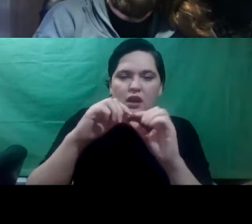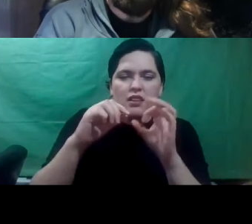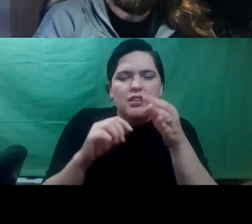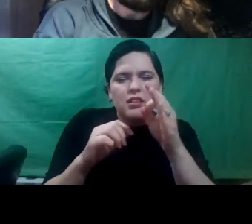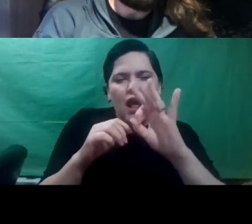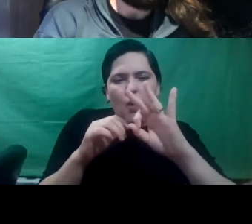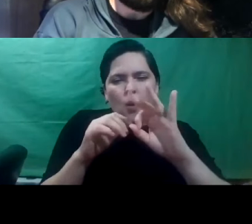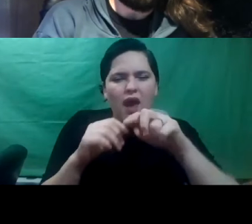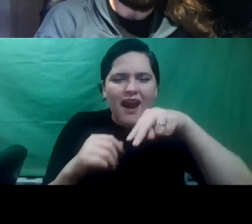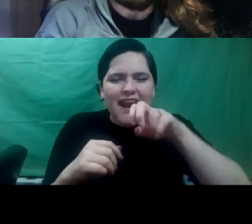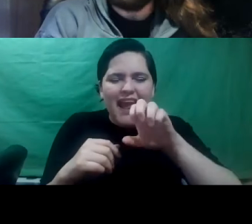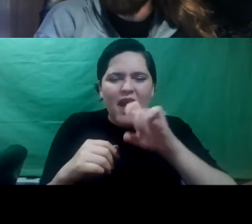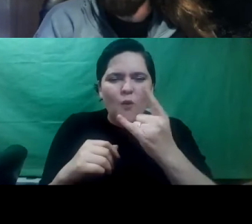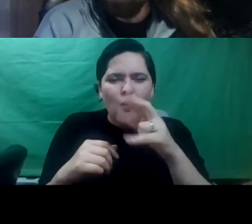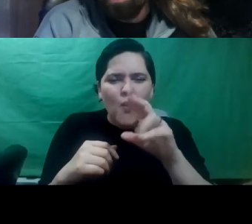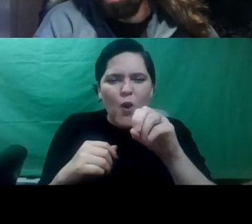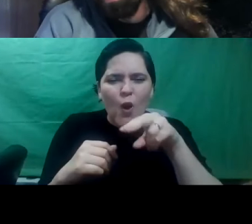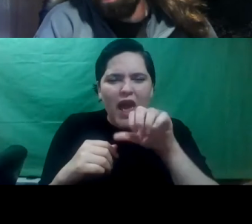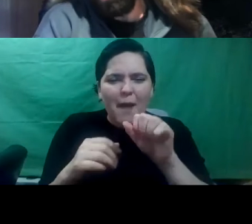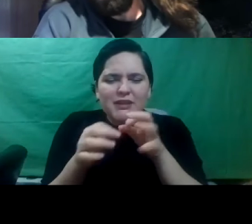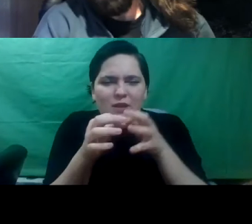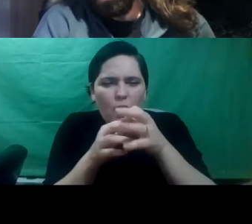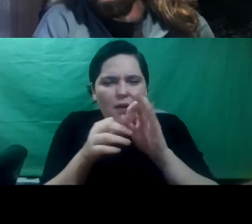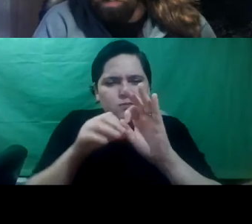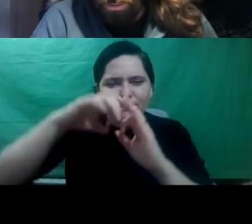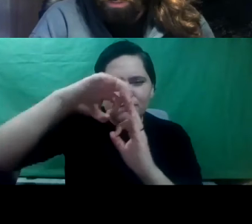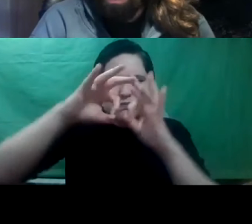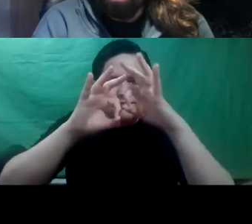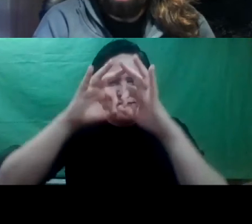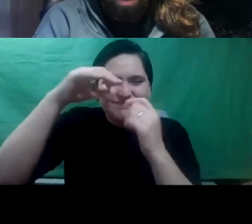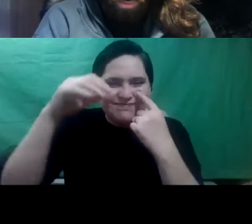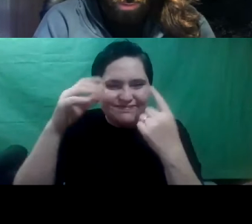o menos viejito, representa una gran motivación, tanto porque Varela,